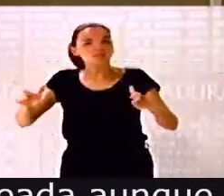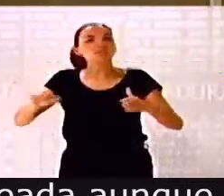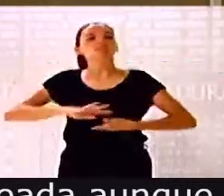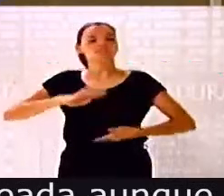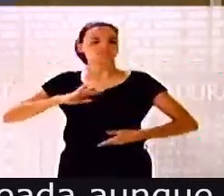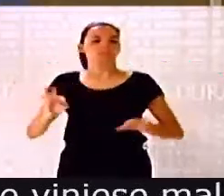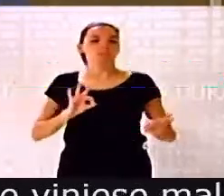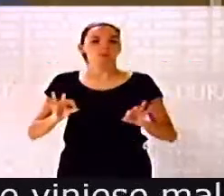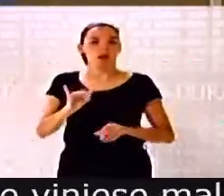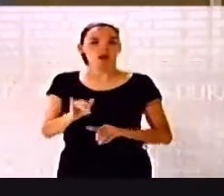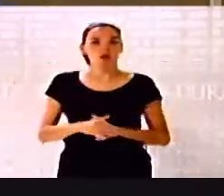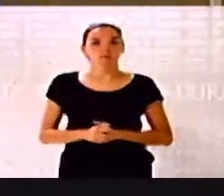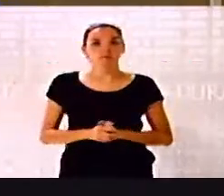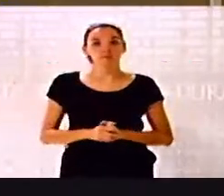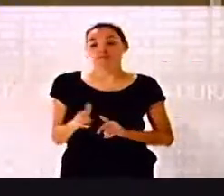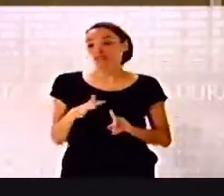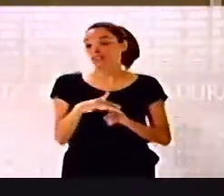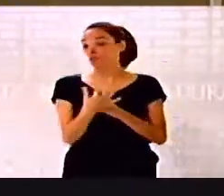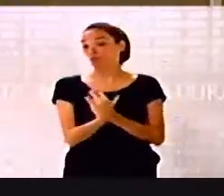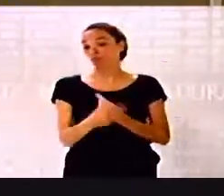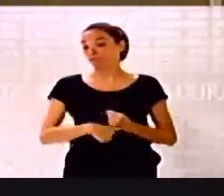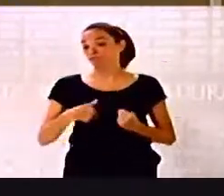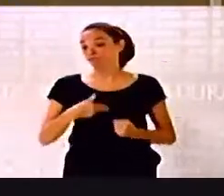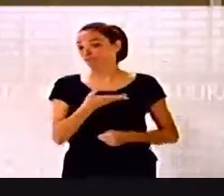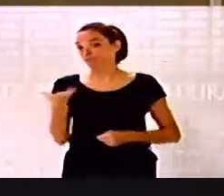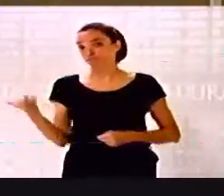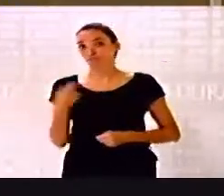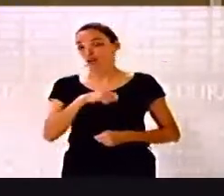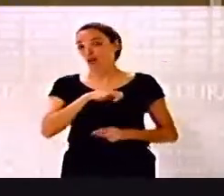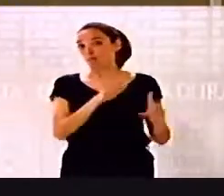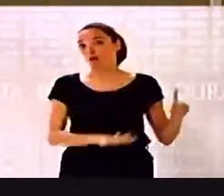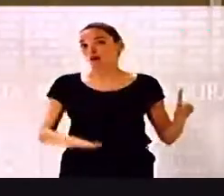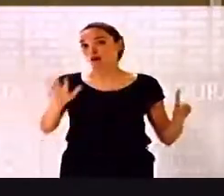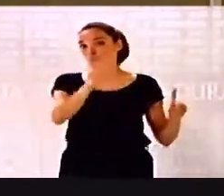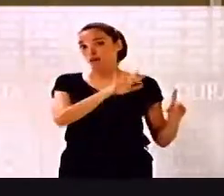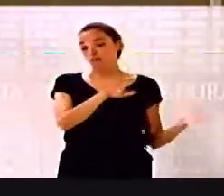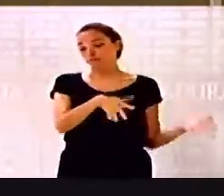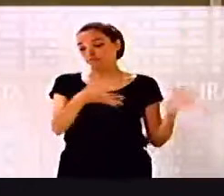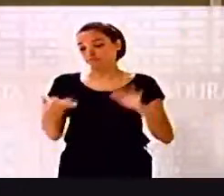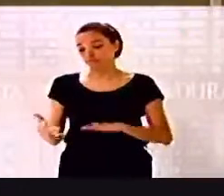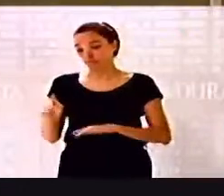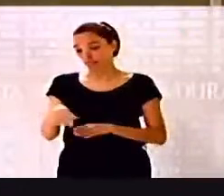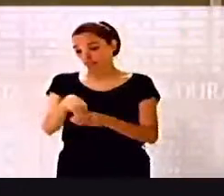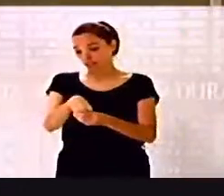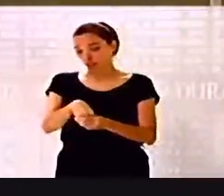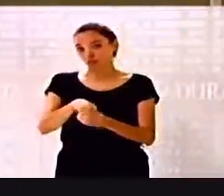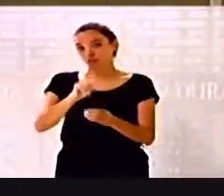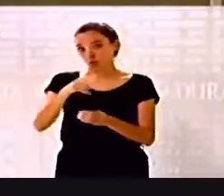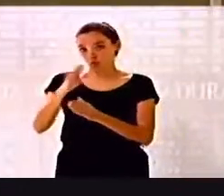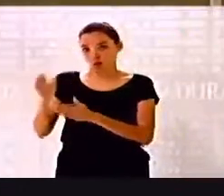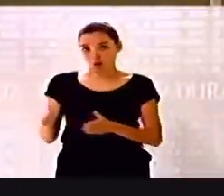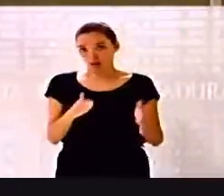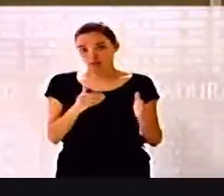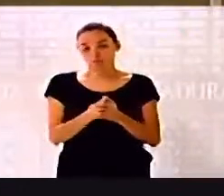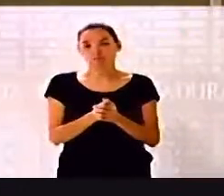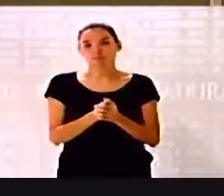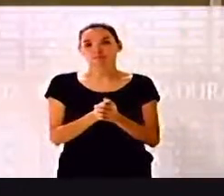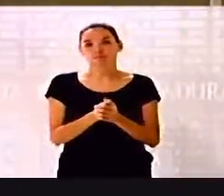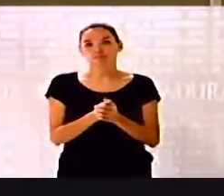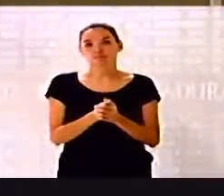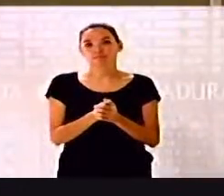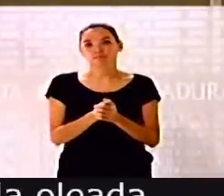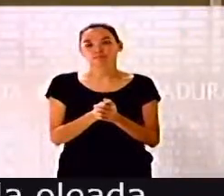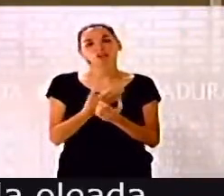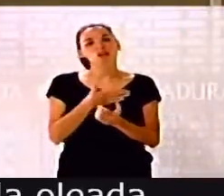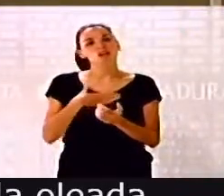Este es el contexto que nos sitúa en España y es el contexto que sitúa a esta segunda oleada. Quiero hablarles de la